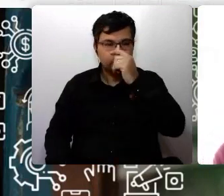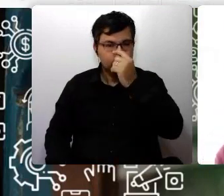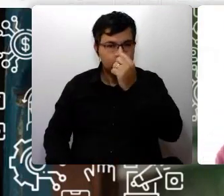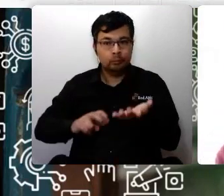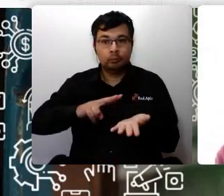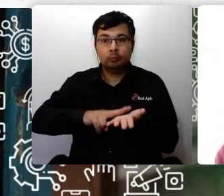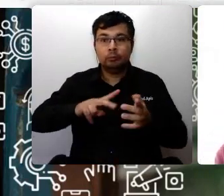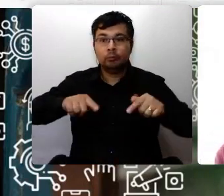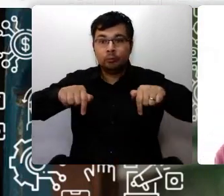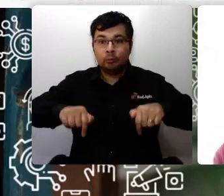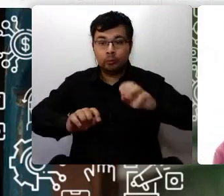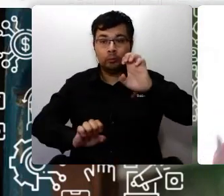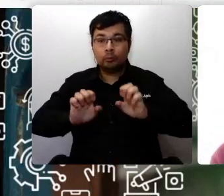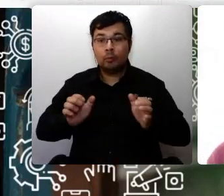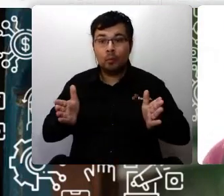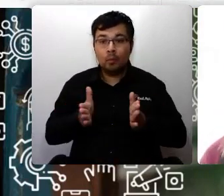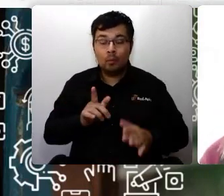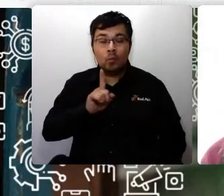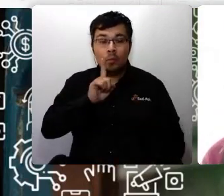pymes